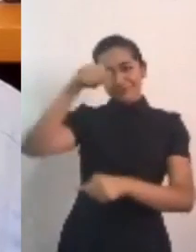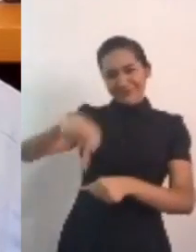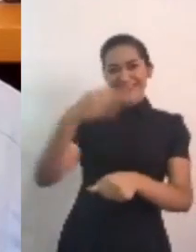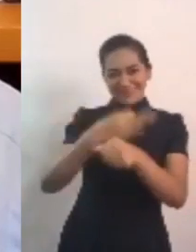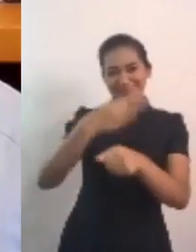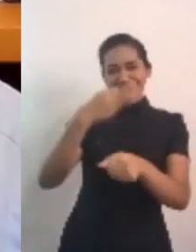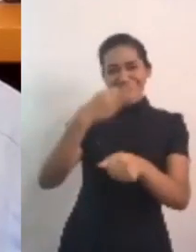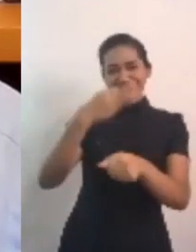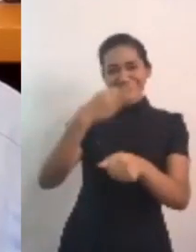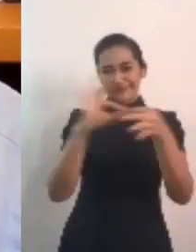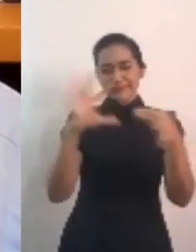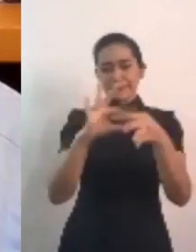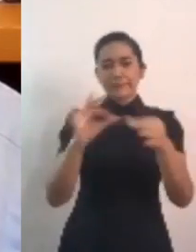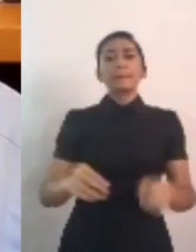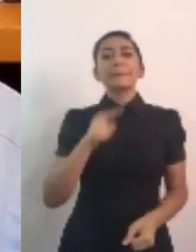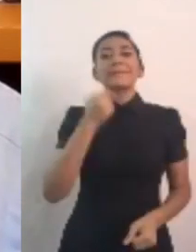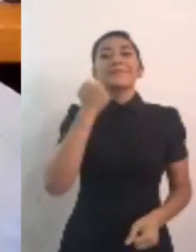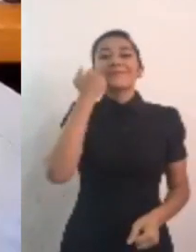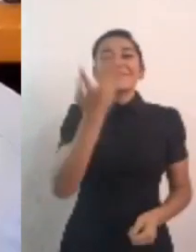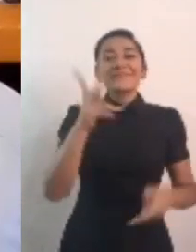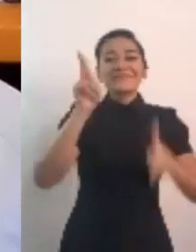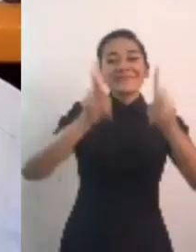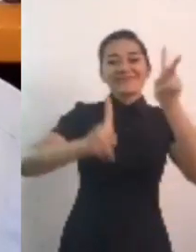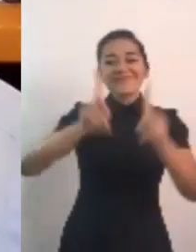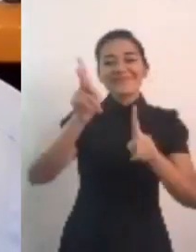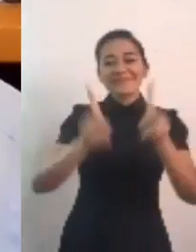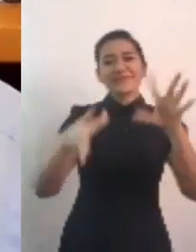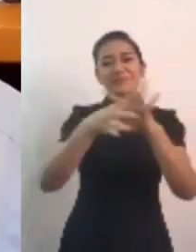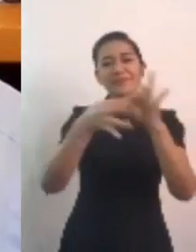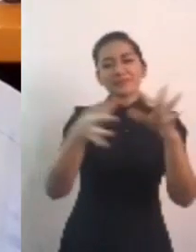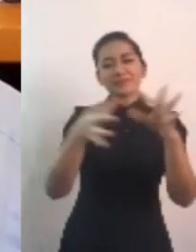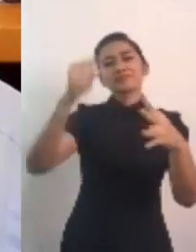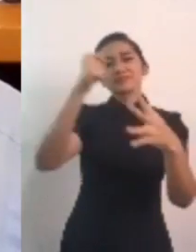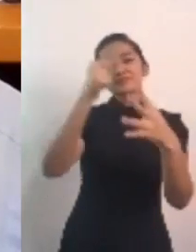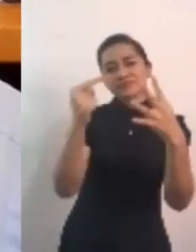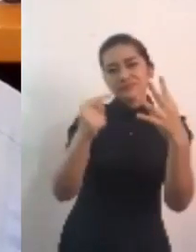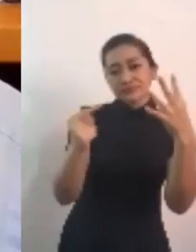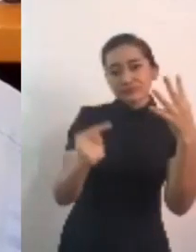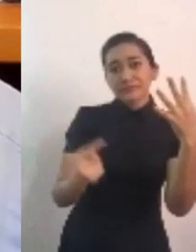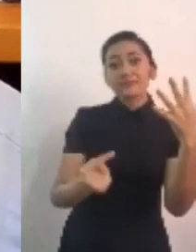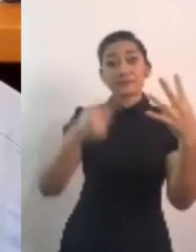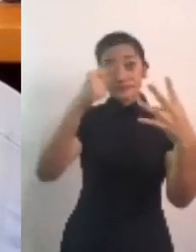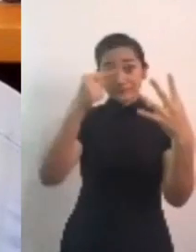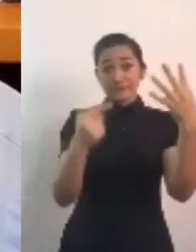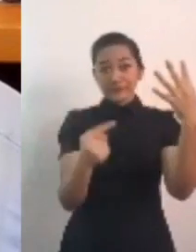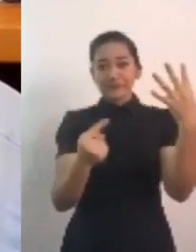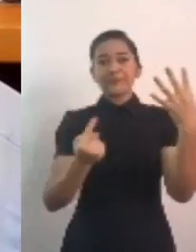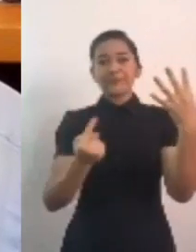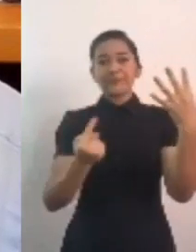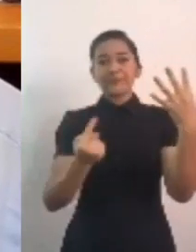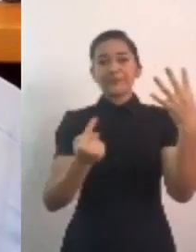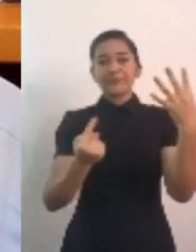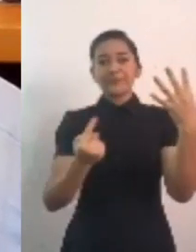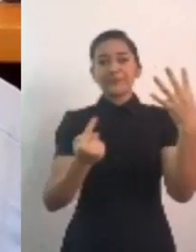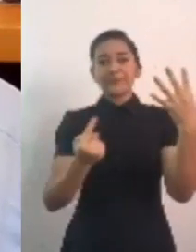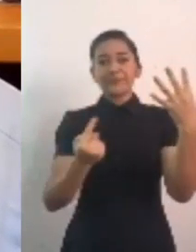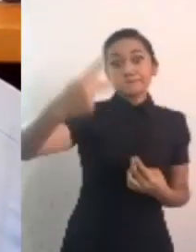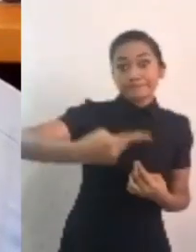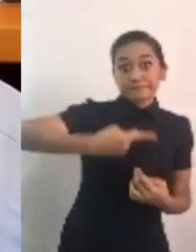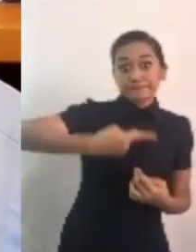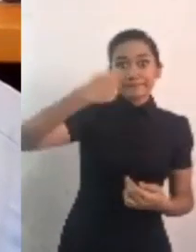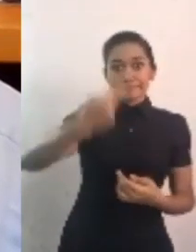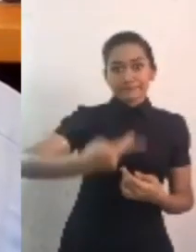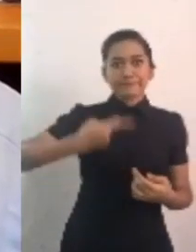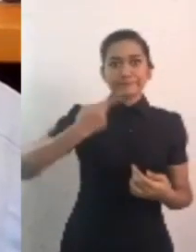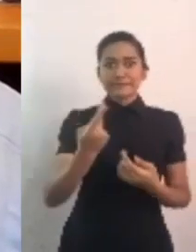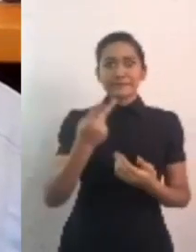entonces platicar con ustedes estos puntos y en todo lo posible, naturalmente, tratar de responder sus preguntas.